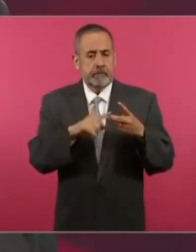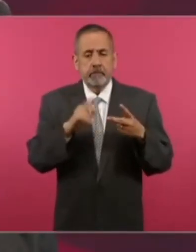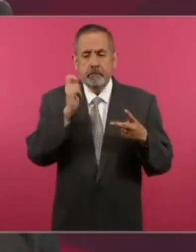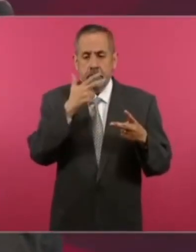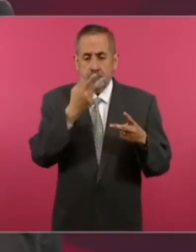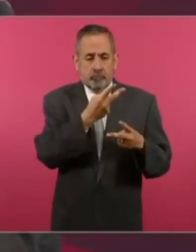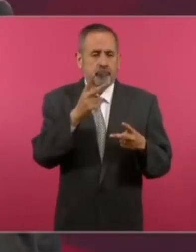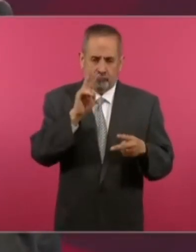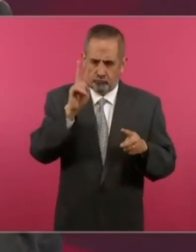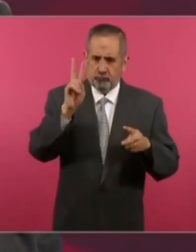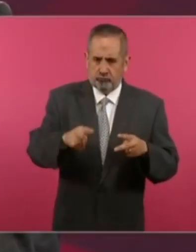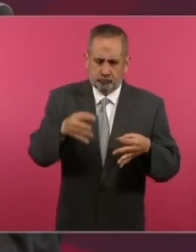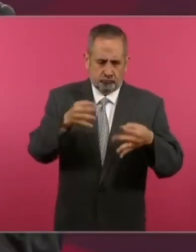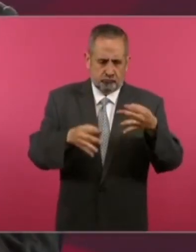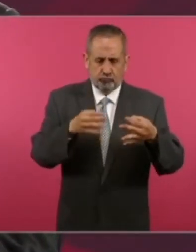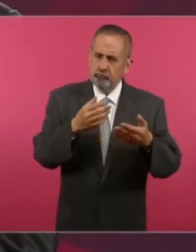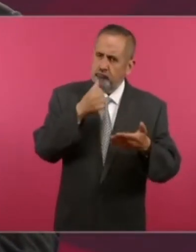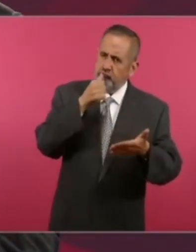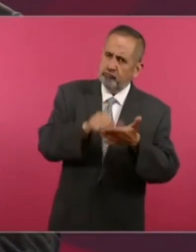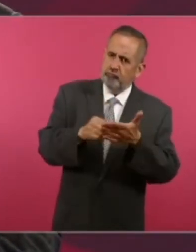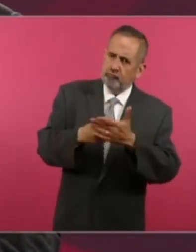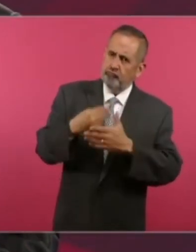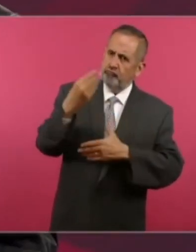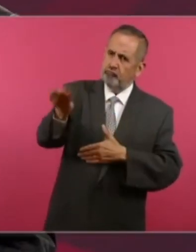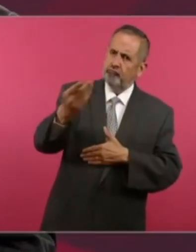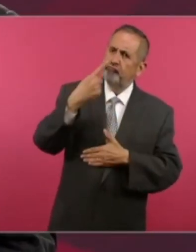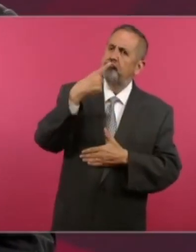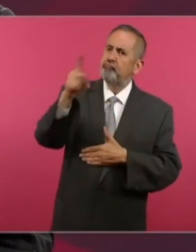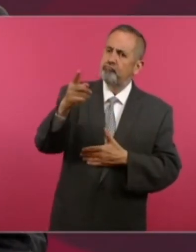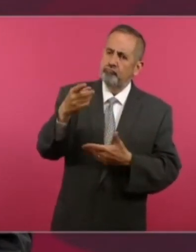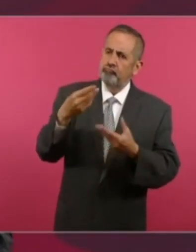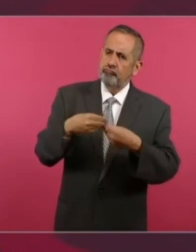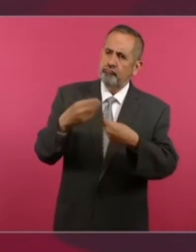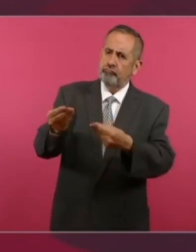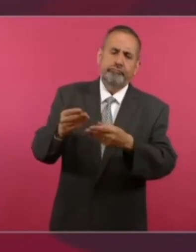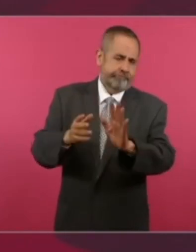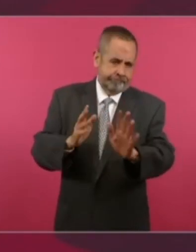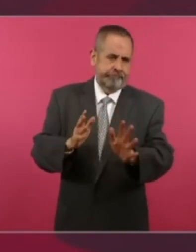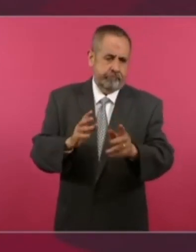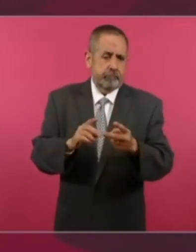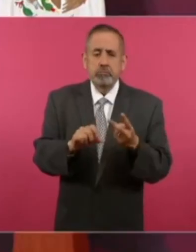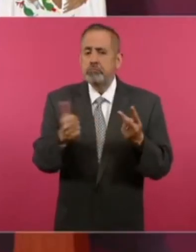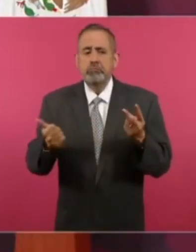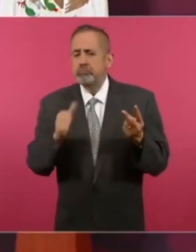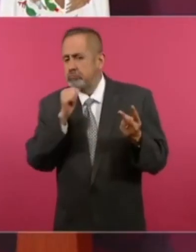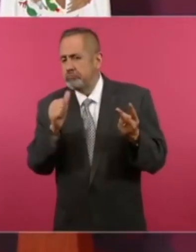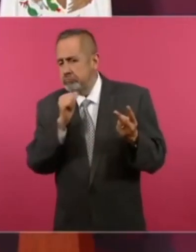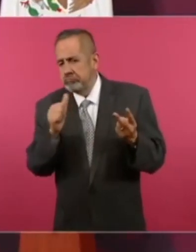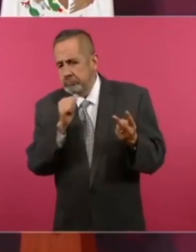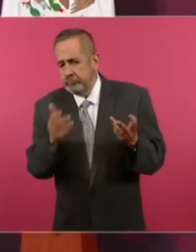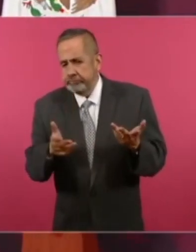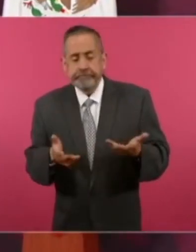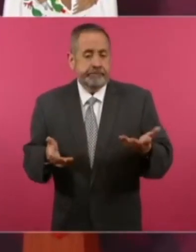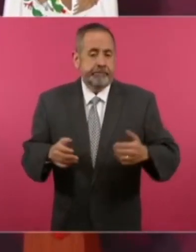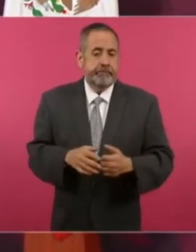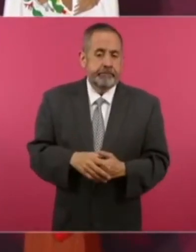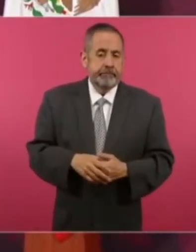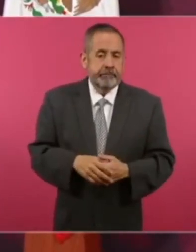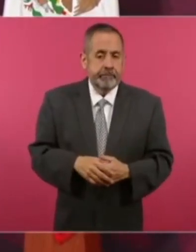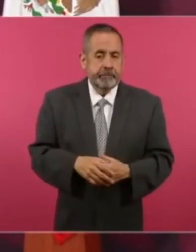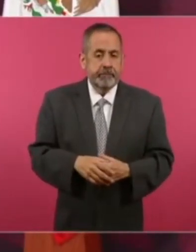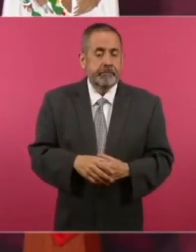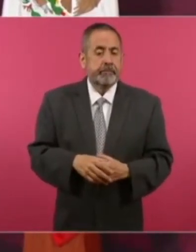y Chihuahua. Incluso hay quienes están ya expresando que no